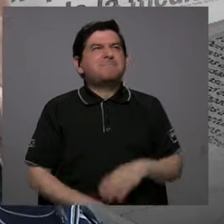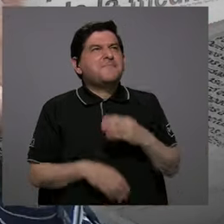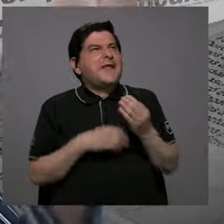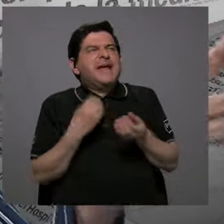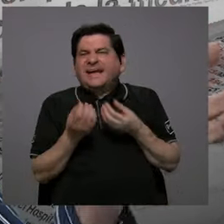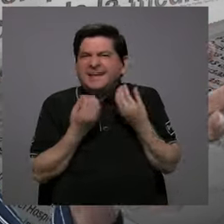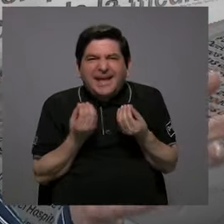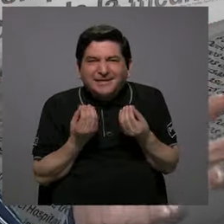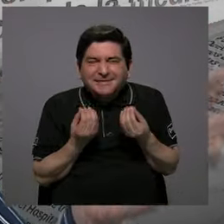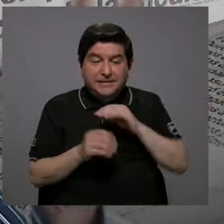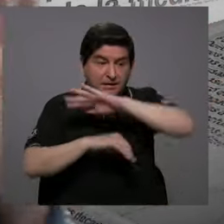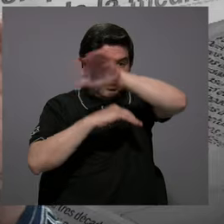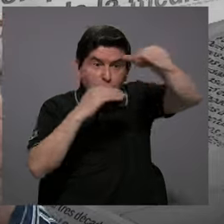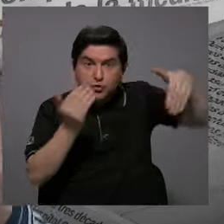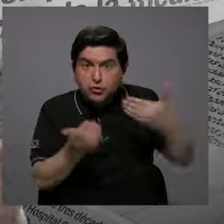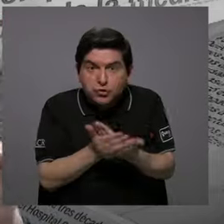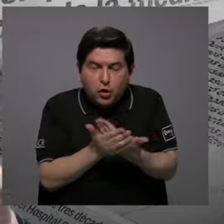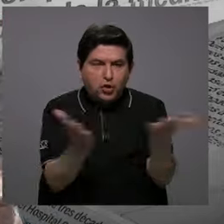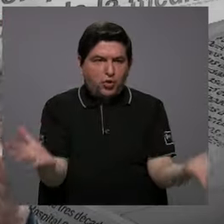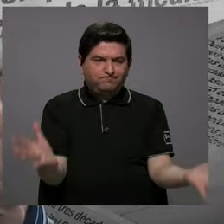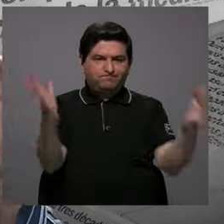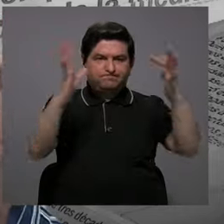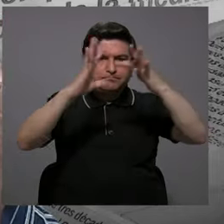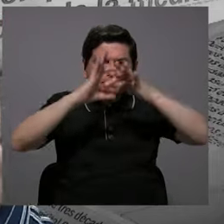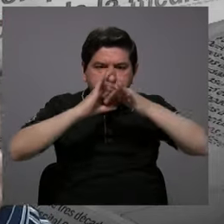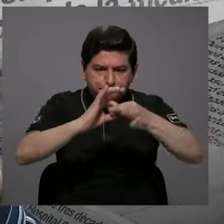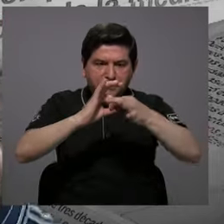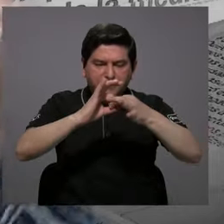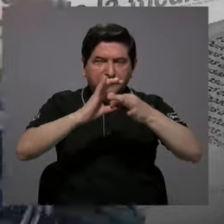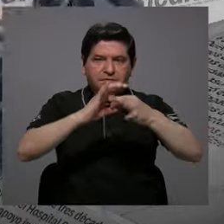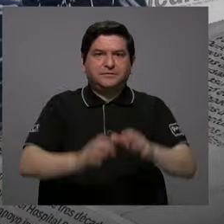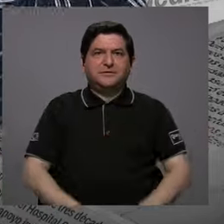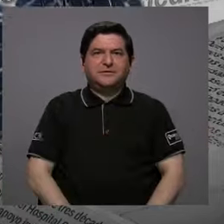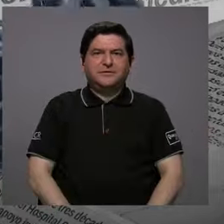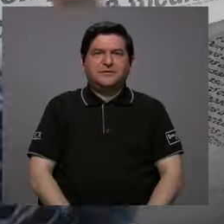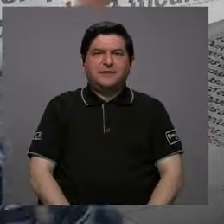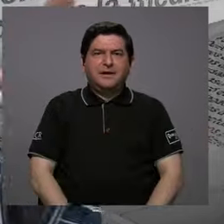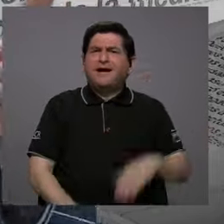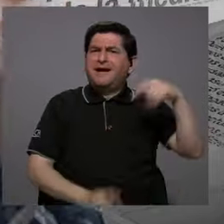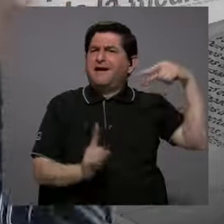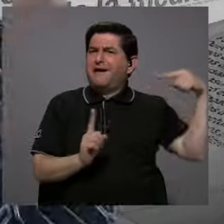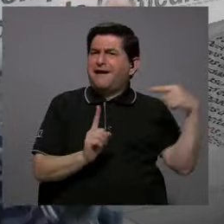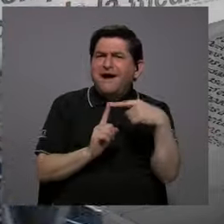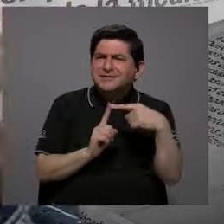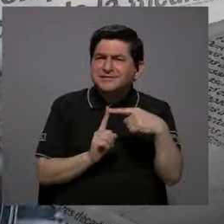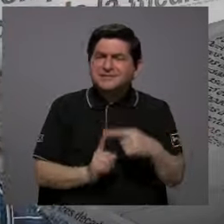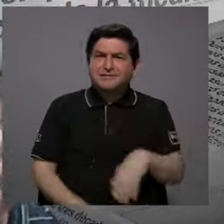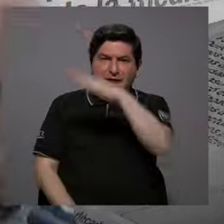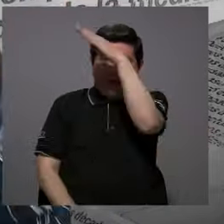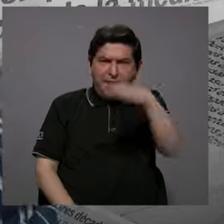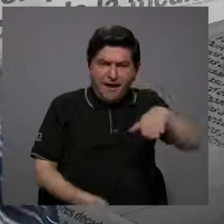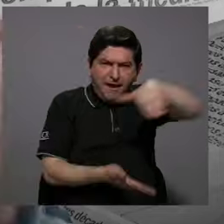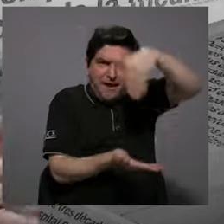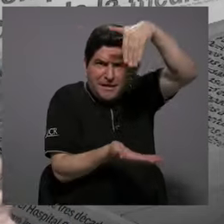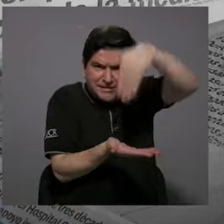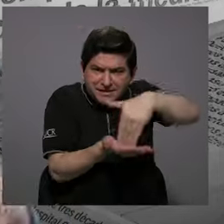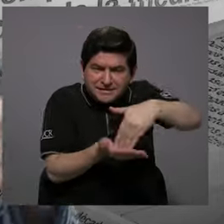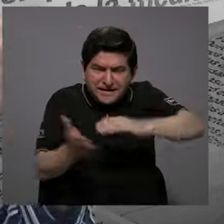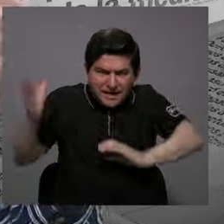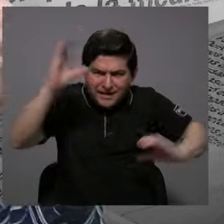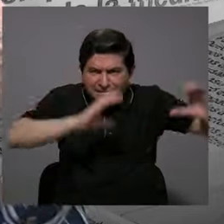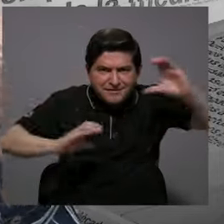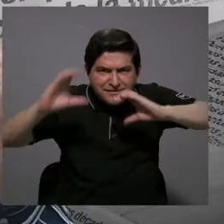que todo esto se vincule eh Y inclusive sea un eje transversal en la